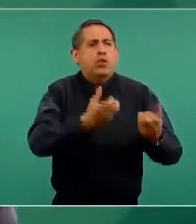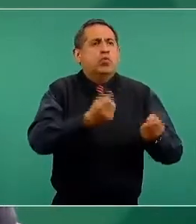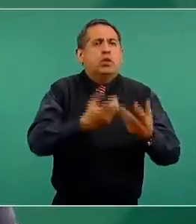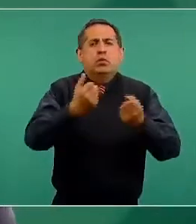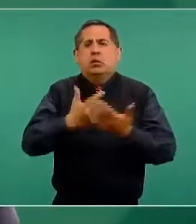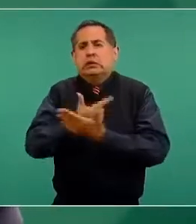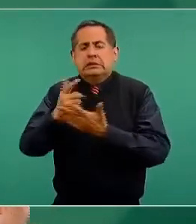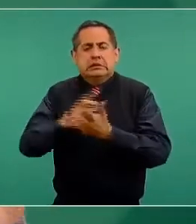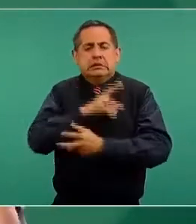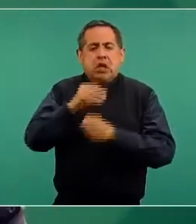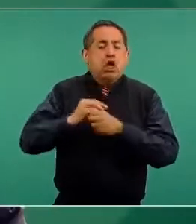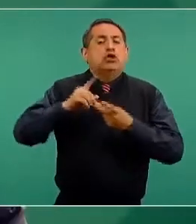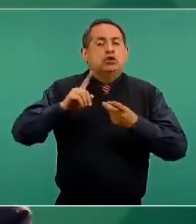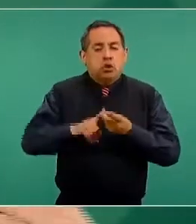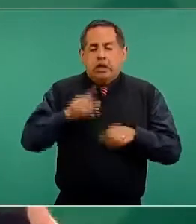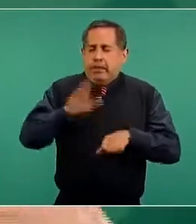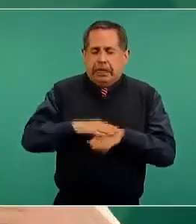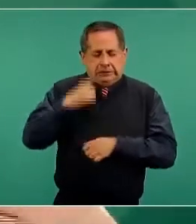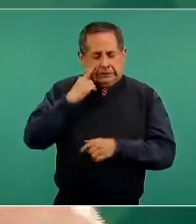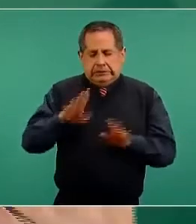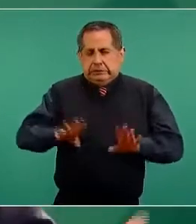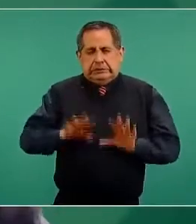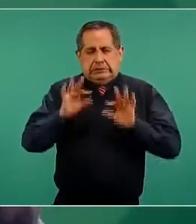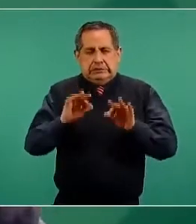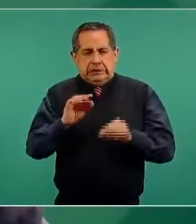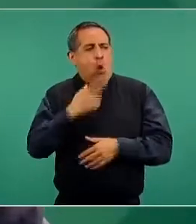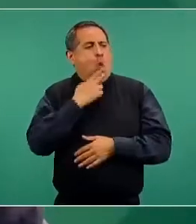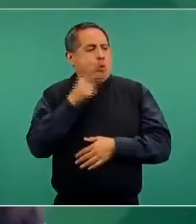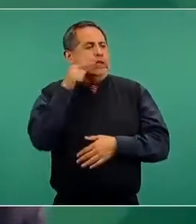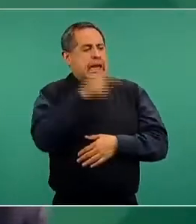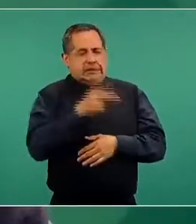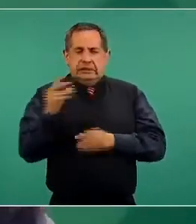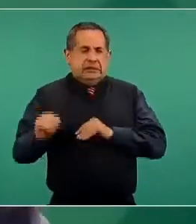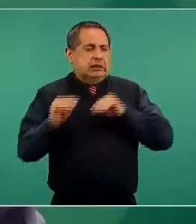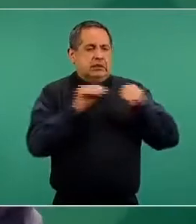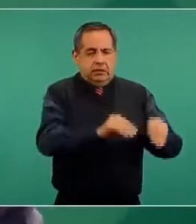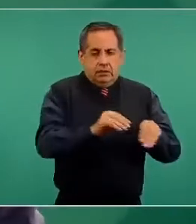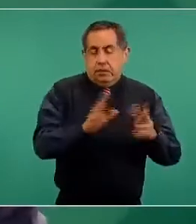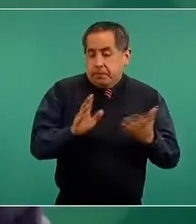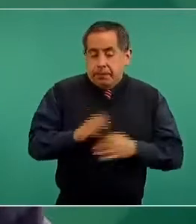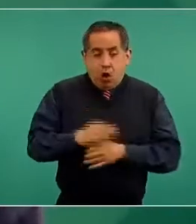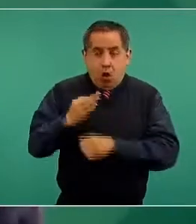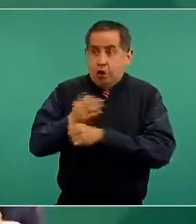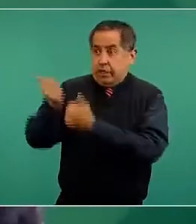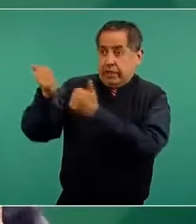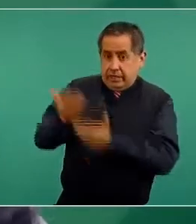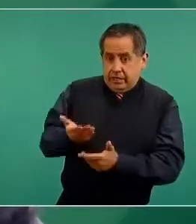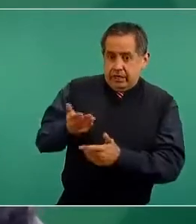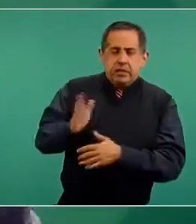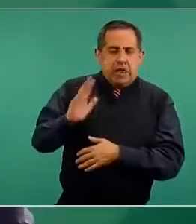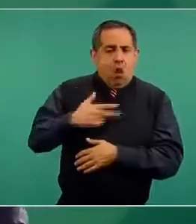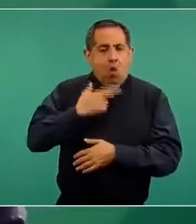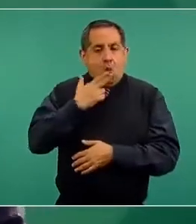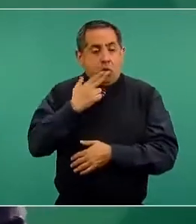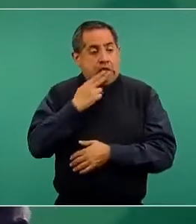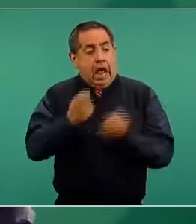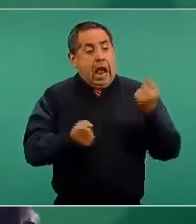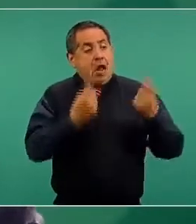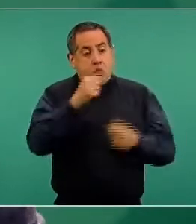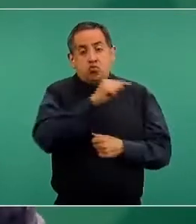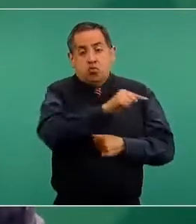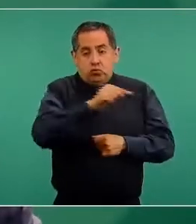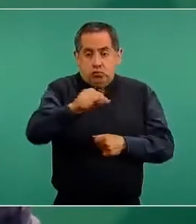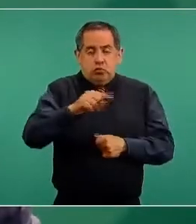ver dónde sería óptimo ya utilizar esa infraestructura. En este embarque de hoy ya estamos usando algunos de